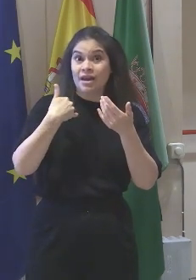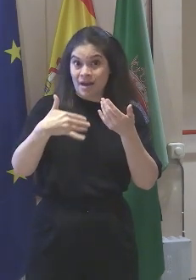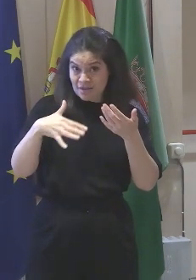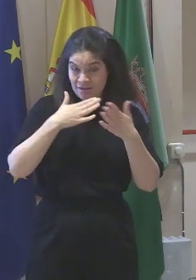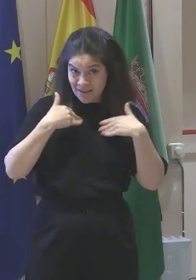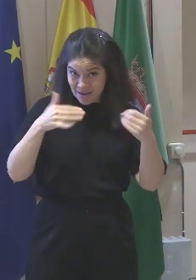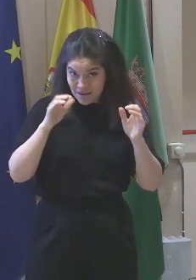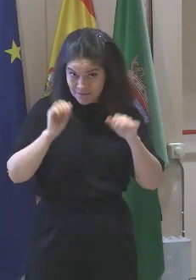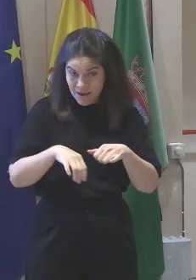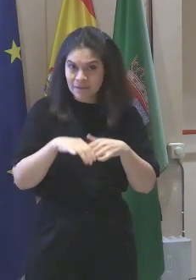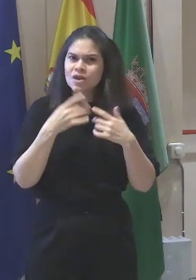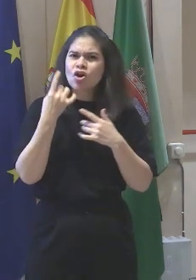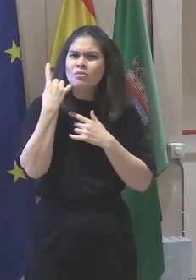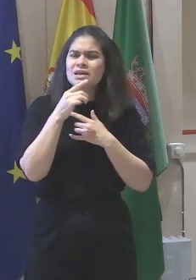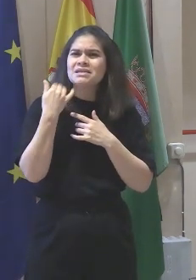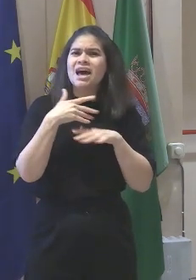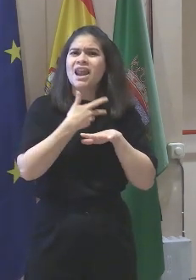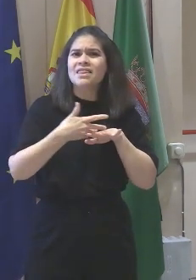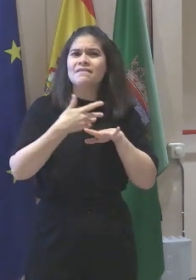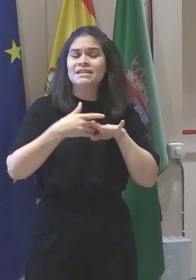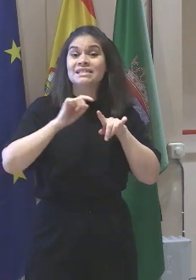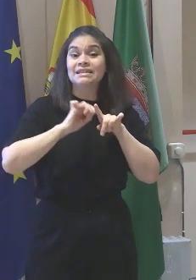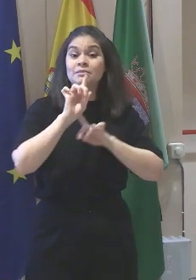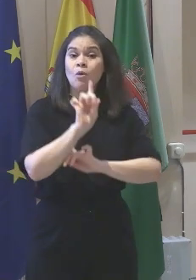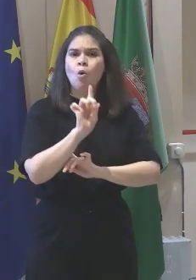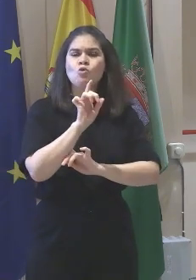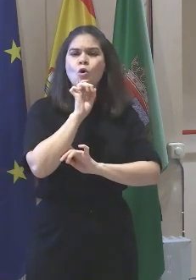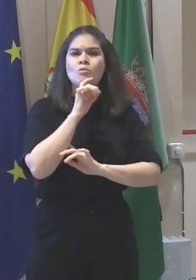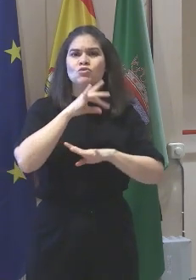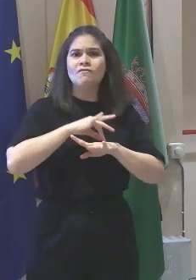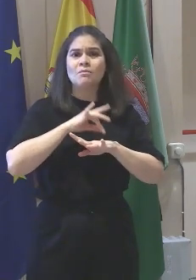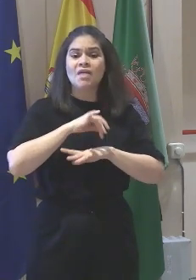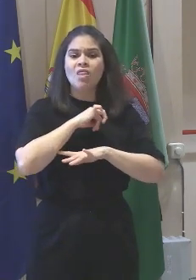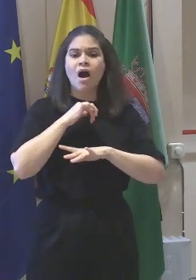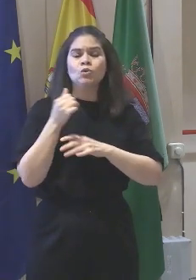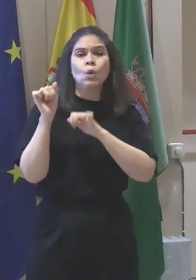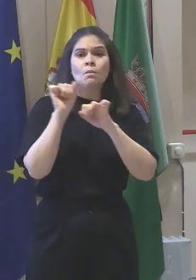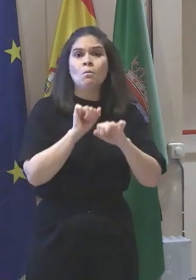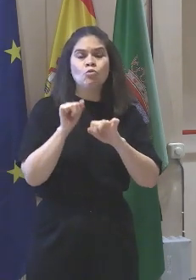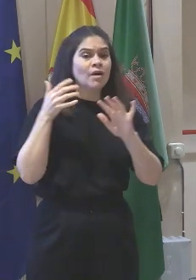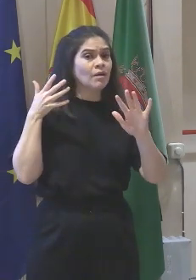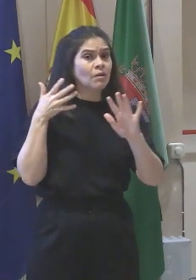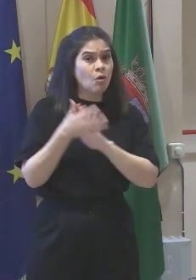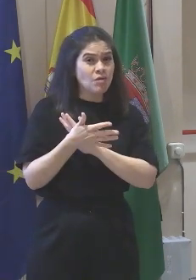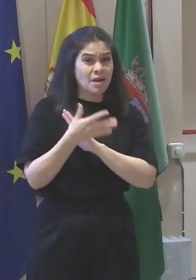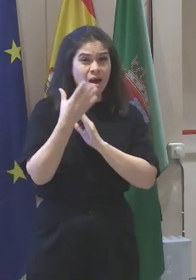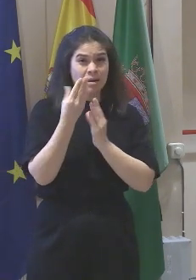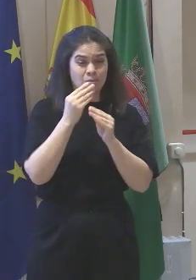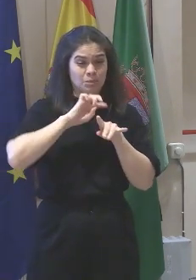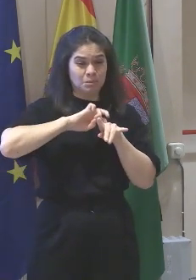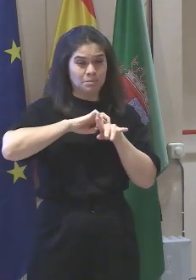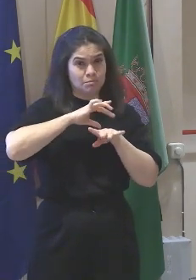Bueno, como sabéis, la diabetes tipo 1 es una enfermedad autoinmune, crónica,